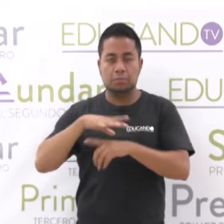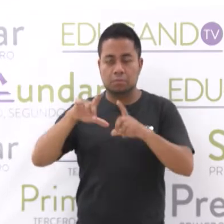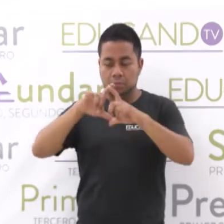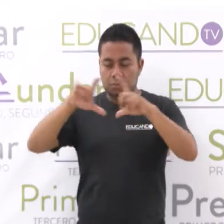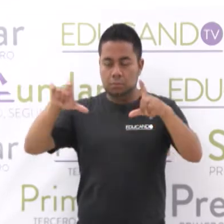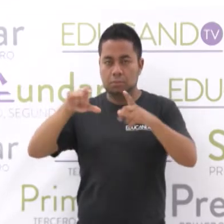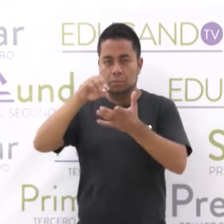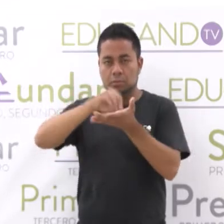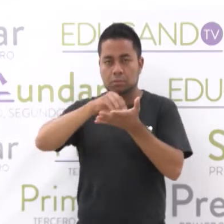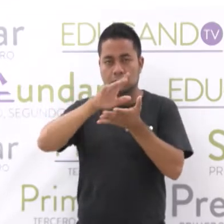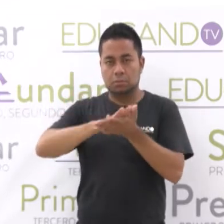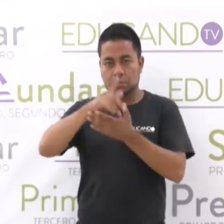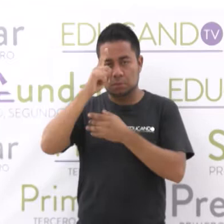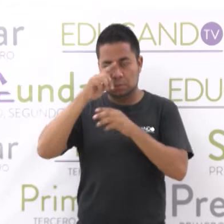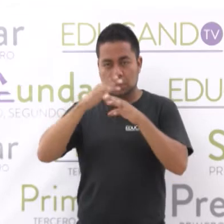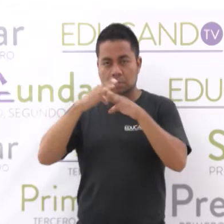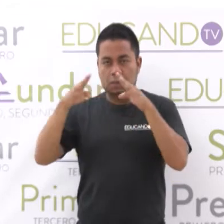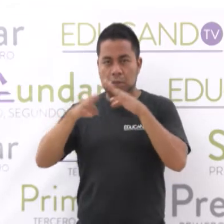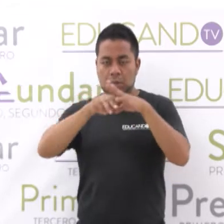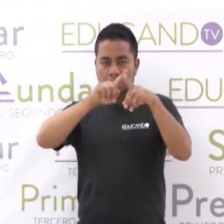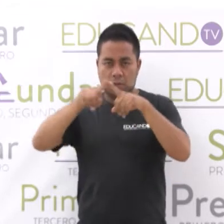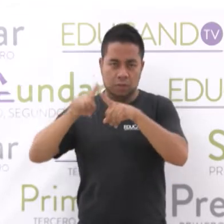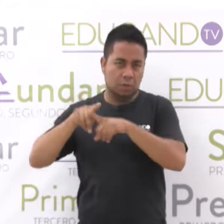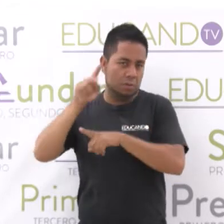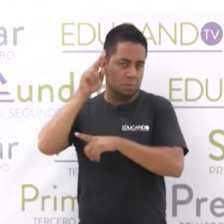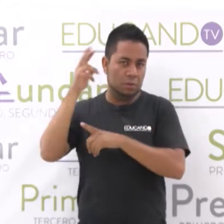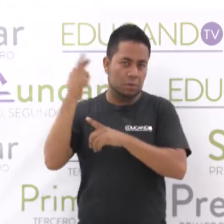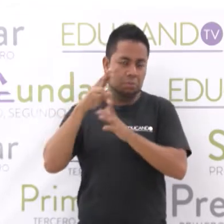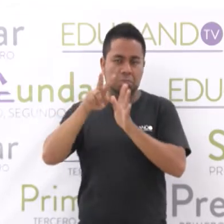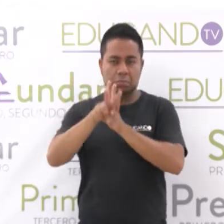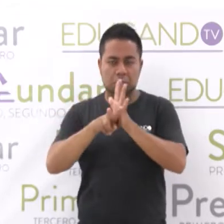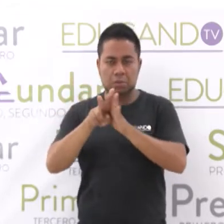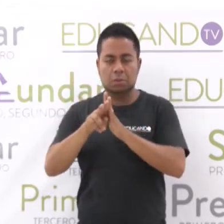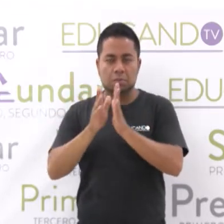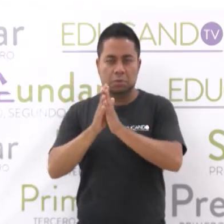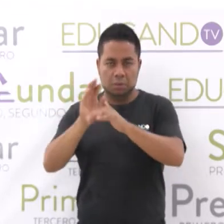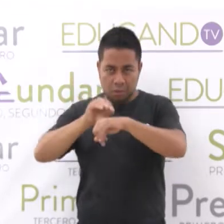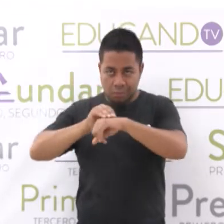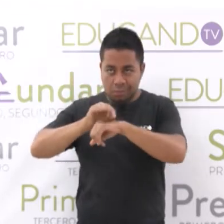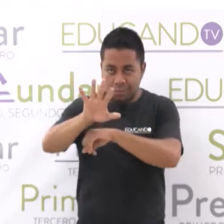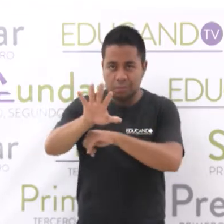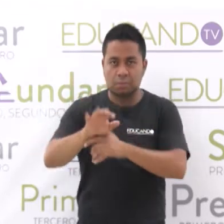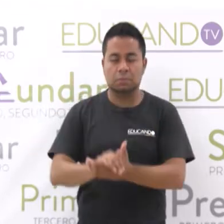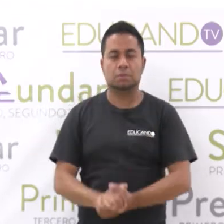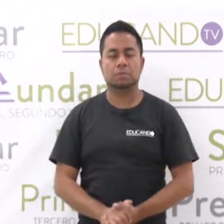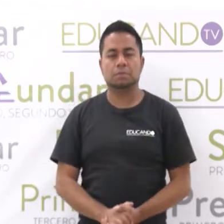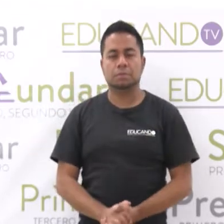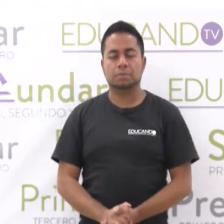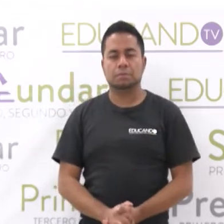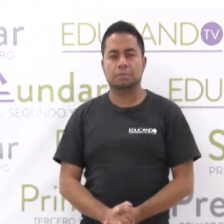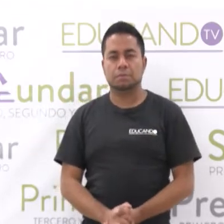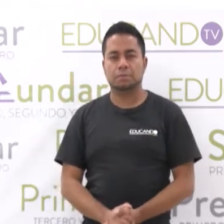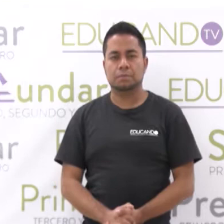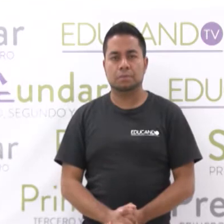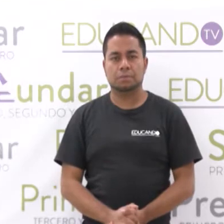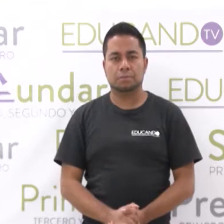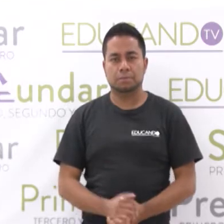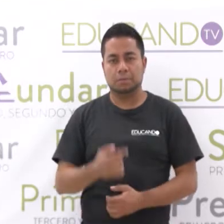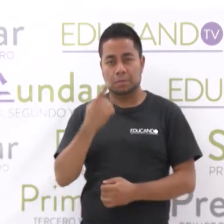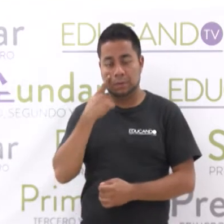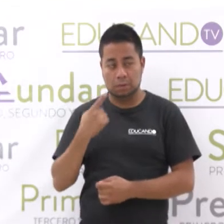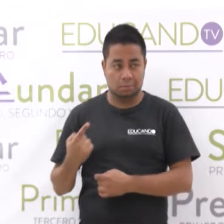o guionista. Y tres, el título en negrita. Como ustedes pueden darse cuenta, hay muchos otros elementos.